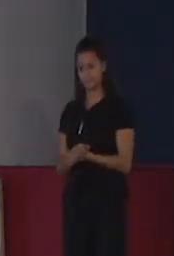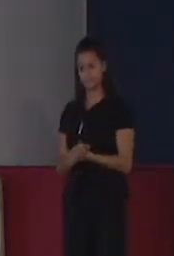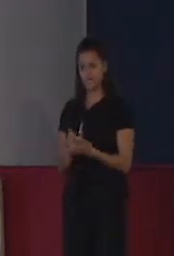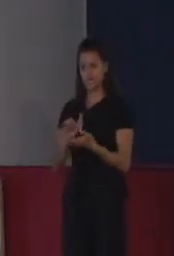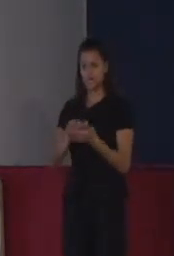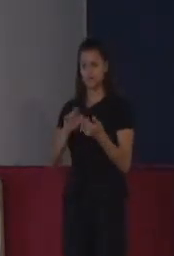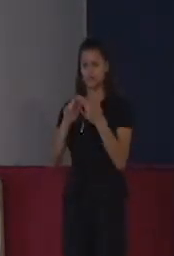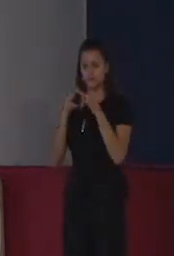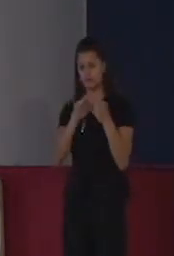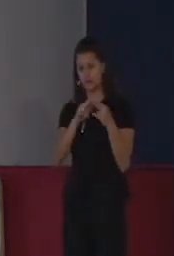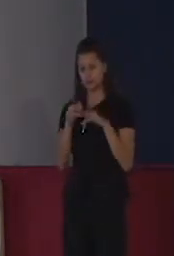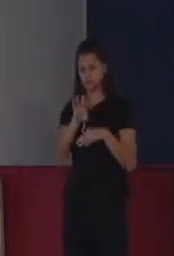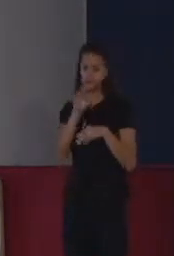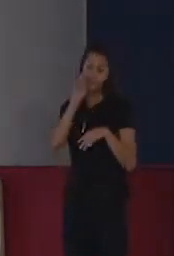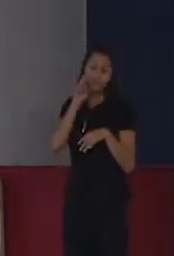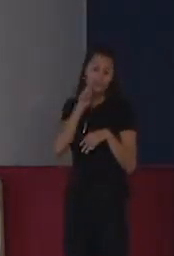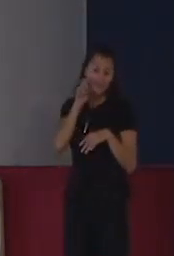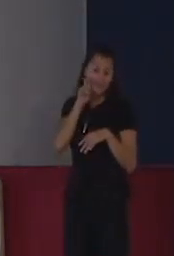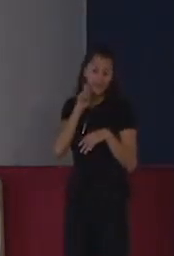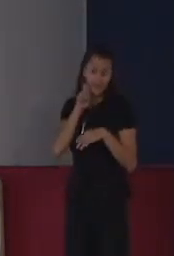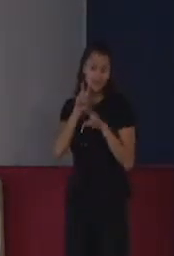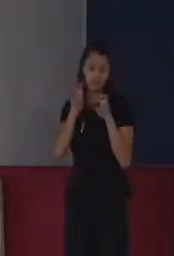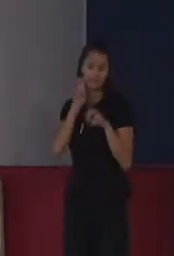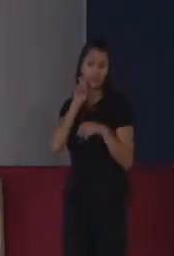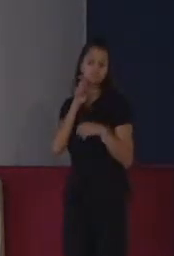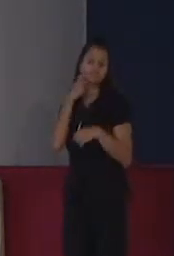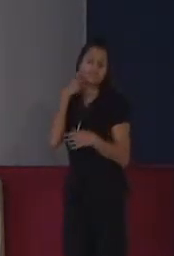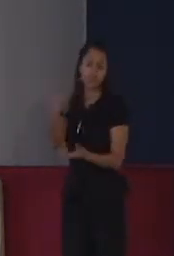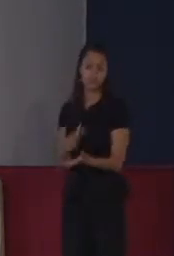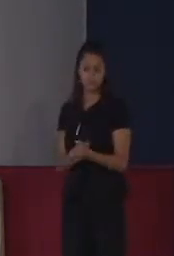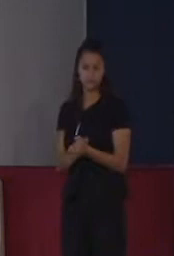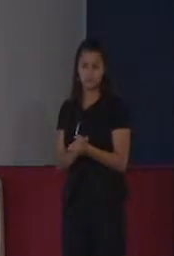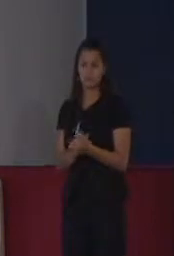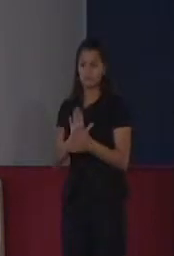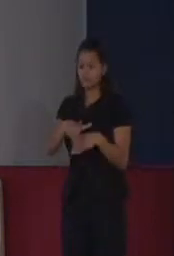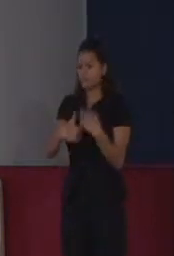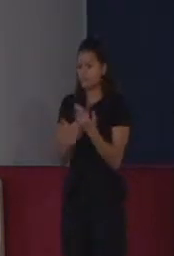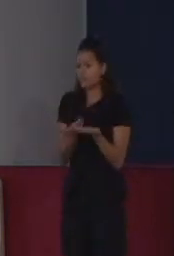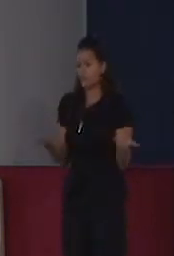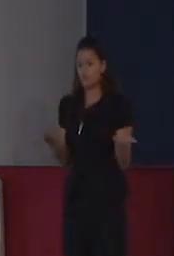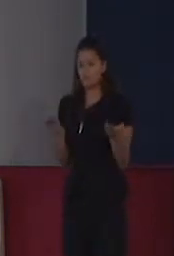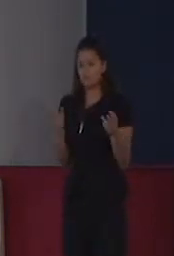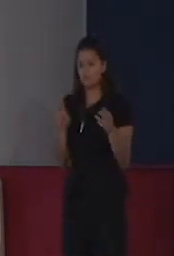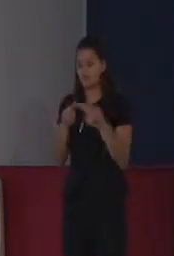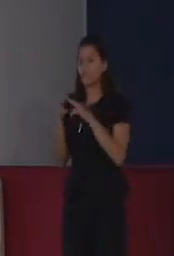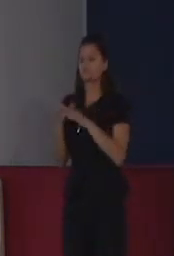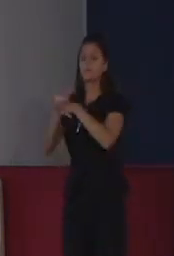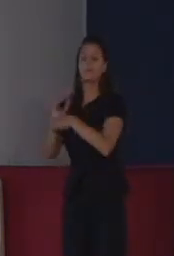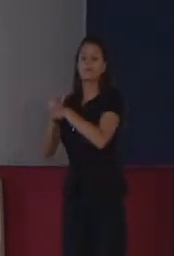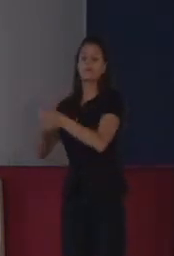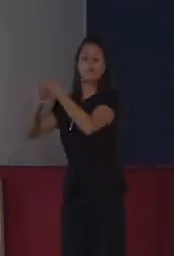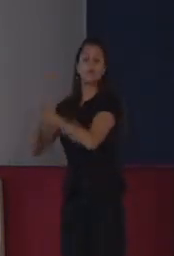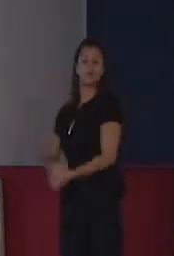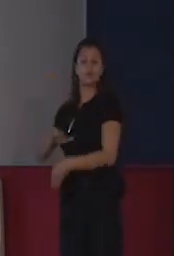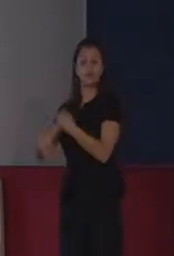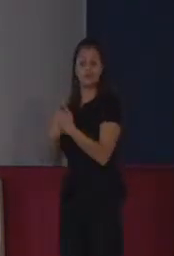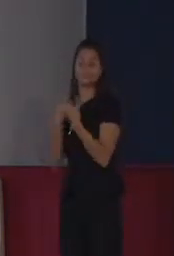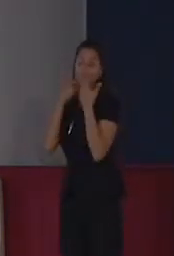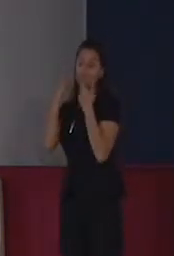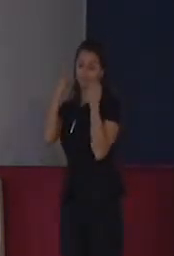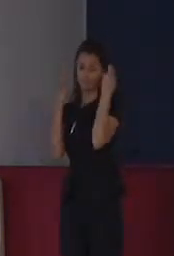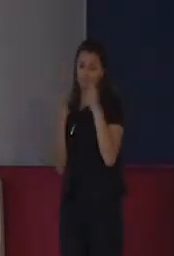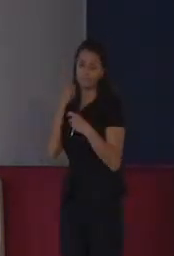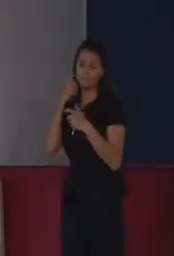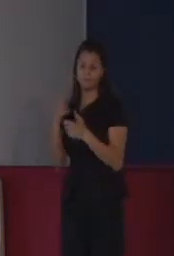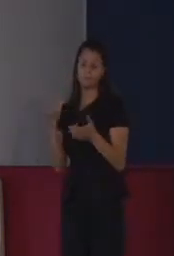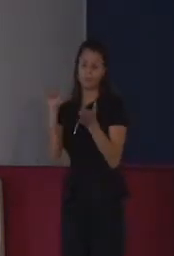la asesoría, no más sobre la asesoría, sobre todo, es todo lo hemos pasado lo que hizo México. Y entonces eso es una preocupación